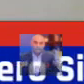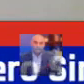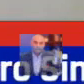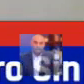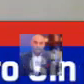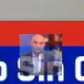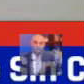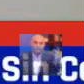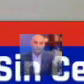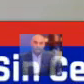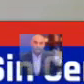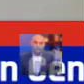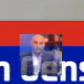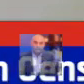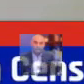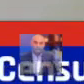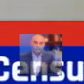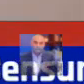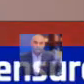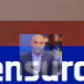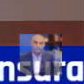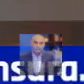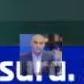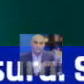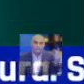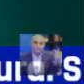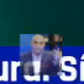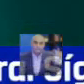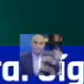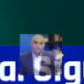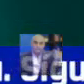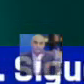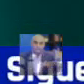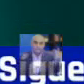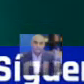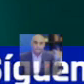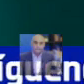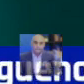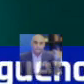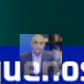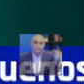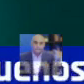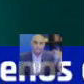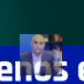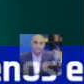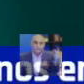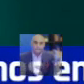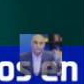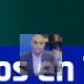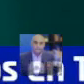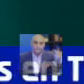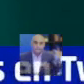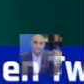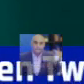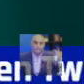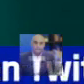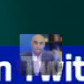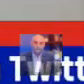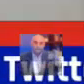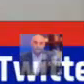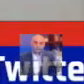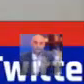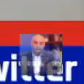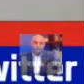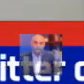Obrador ya suma muchísimas cuartillas. Por lo pronto, nosotros en Regeneración hace un tiempo sacamos